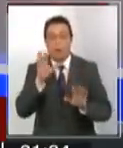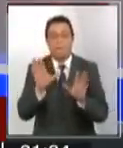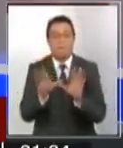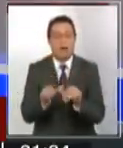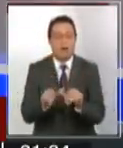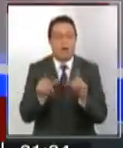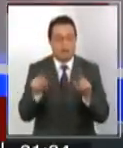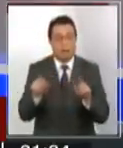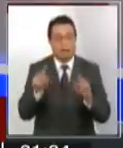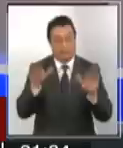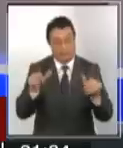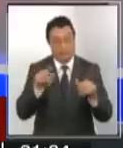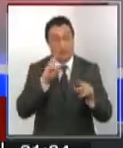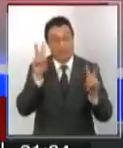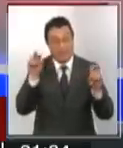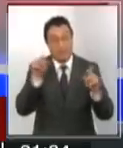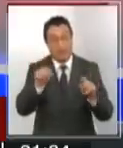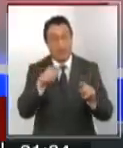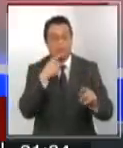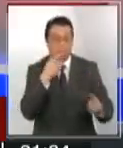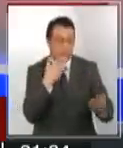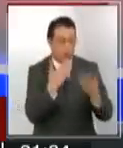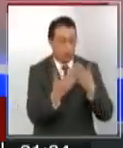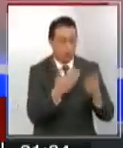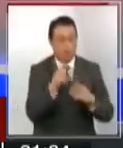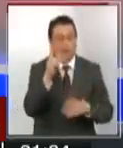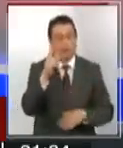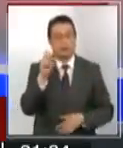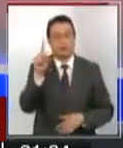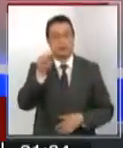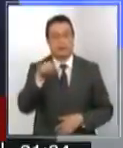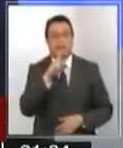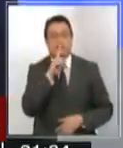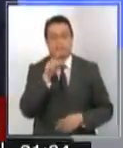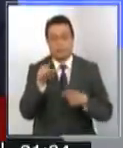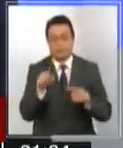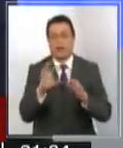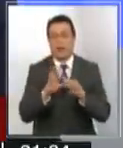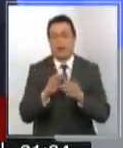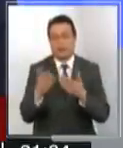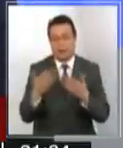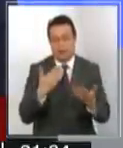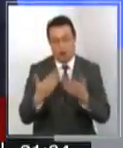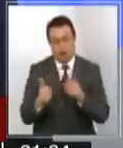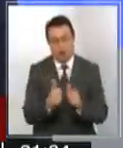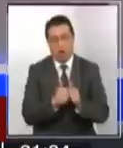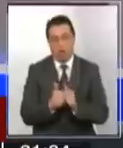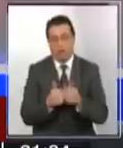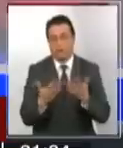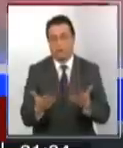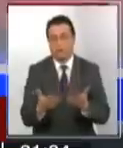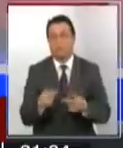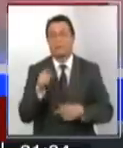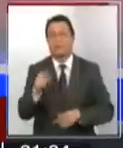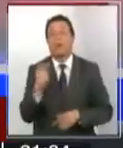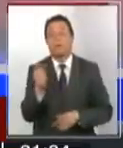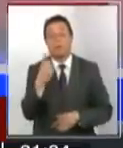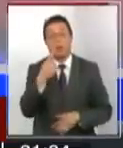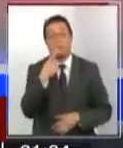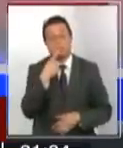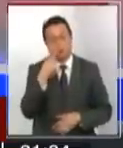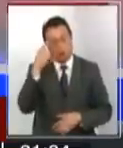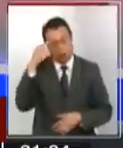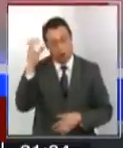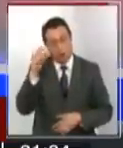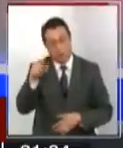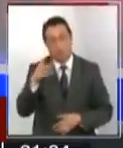temas junto al diputado independiente José Antonio Kast. Gracias por acompañarnos. Muchas gracias a ustedes por la invitación. Buenas noches. Primero me gustaría conocer su opinión respecto